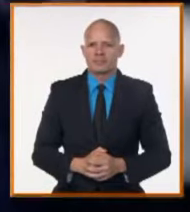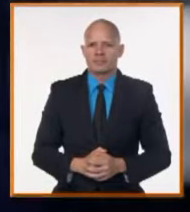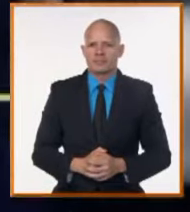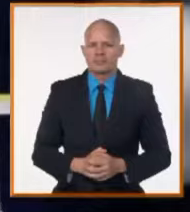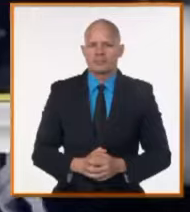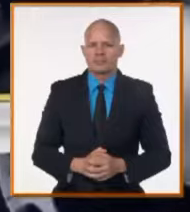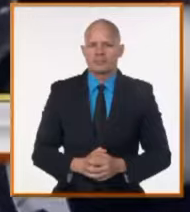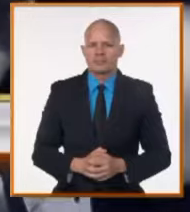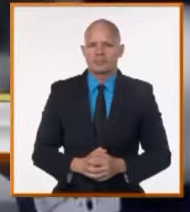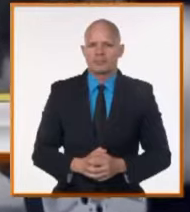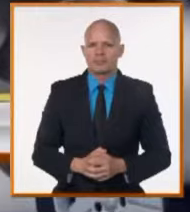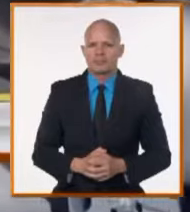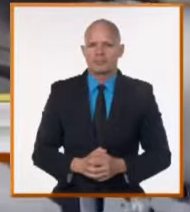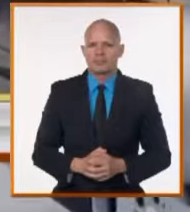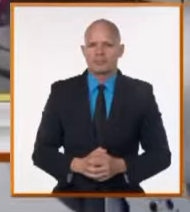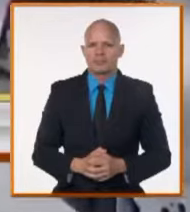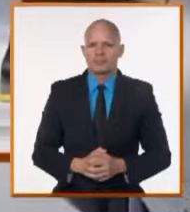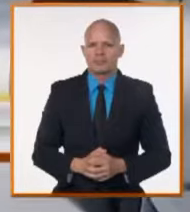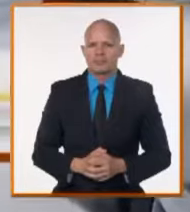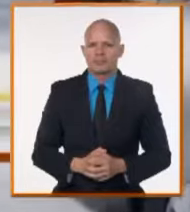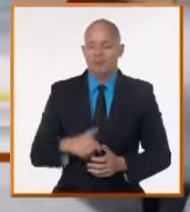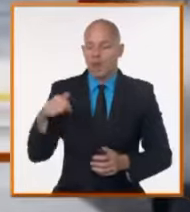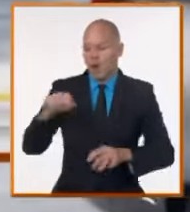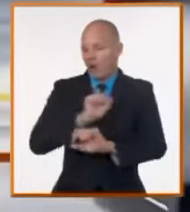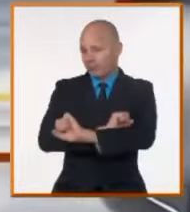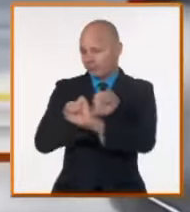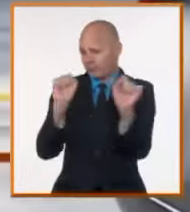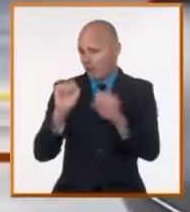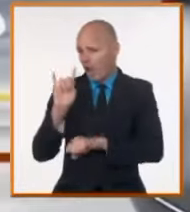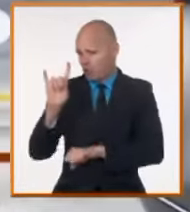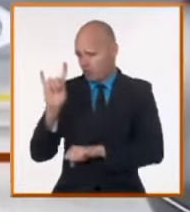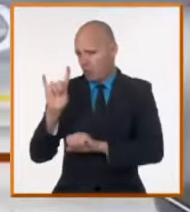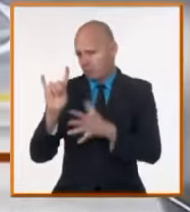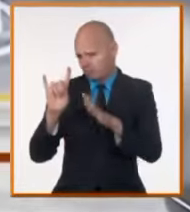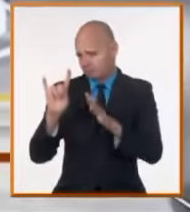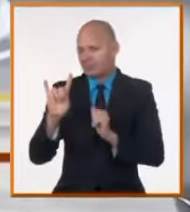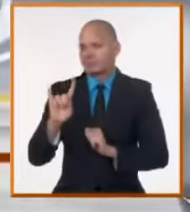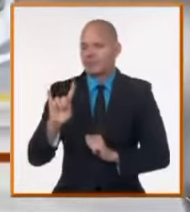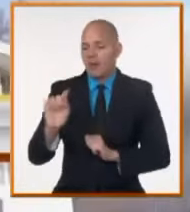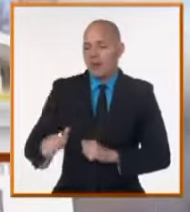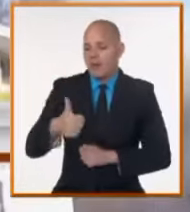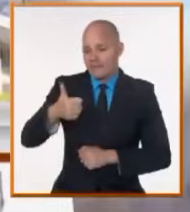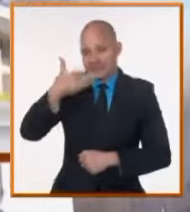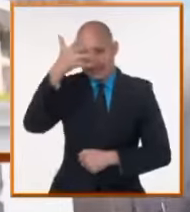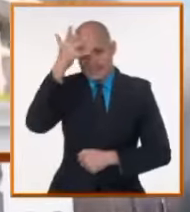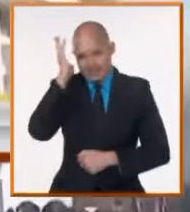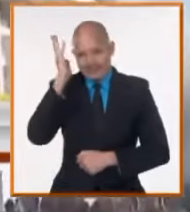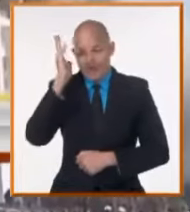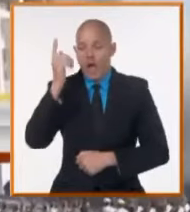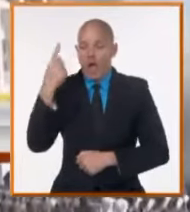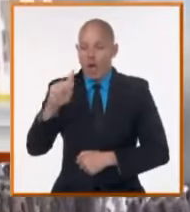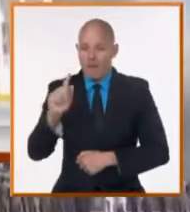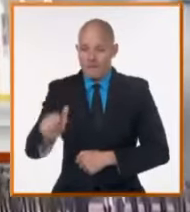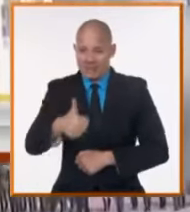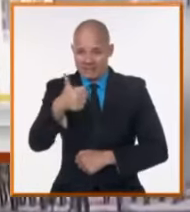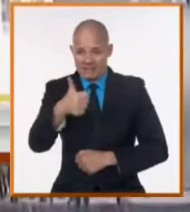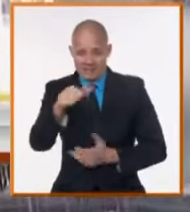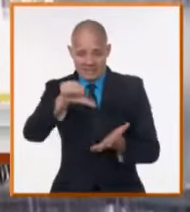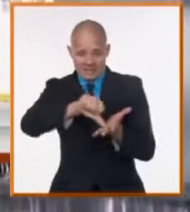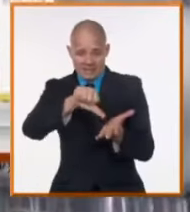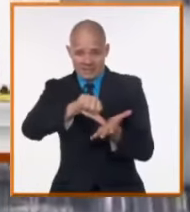A las 9 de la mañana, hora local, ambos mandatarios llegaron al Palacio Sadabat, en Teherán, una edificación rodeada de